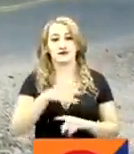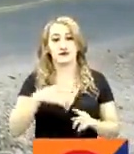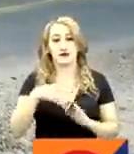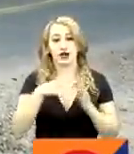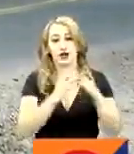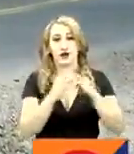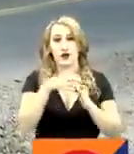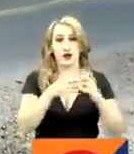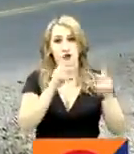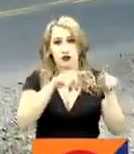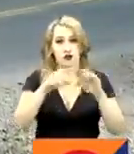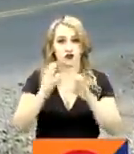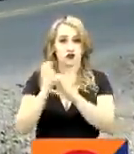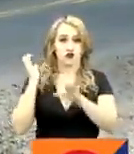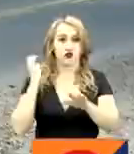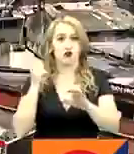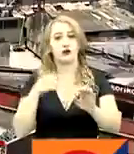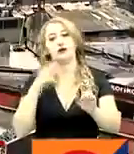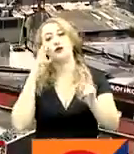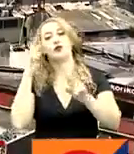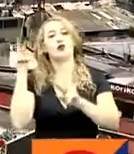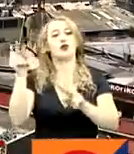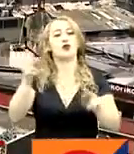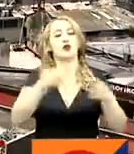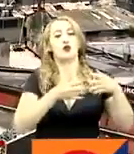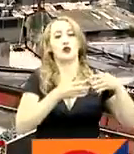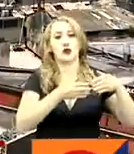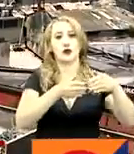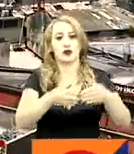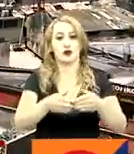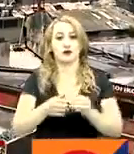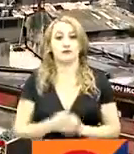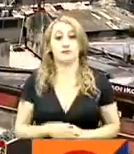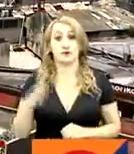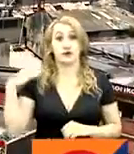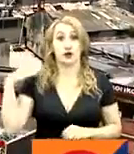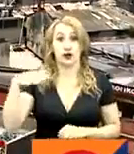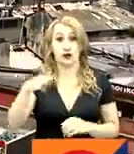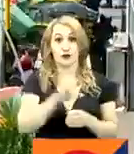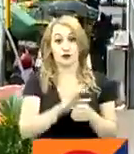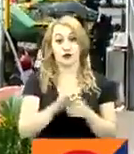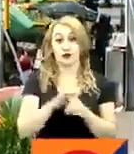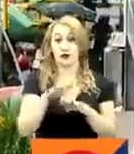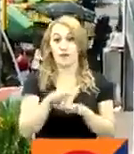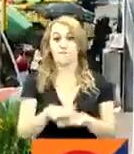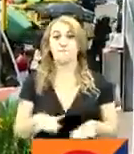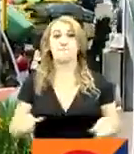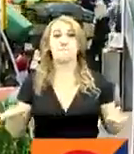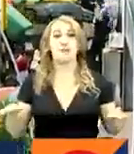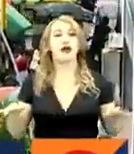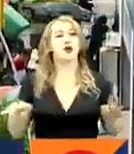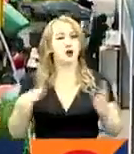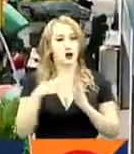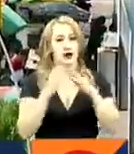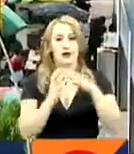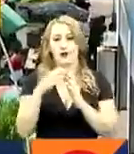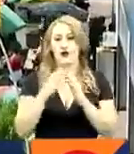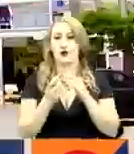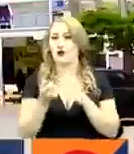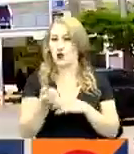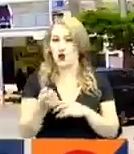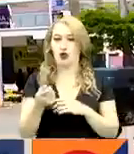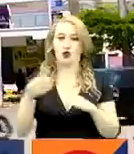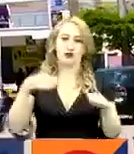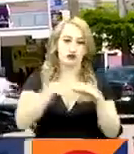lo lejos el puerto nos daban la bienvenida la ciudad de buenaventura estaba en calma de no ser por el bajo flujo de camiones entrando y saliendo